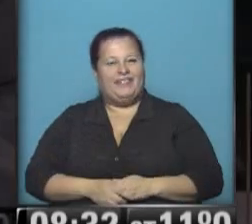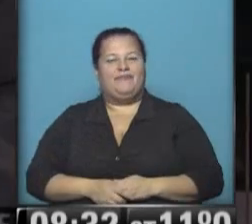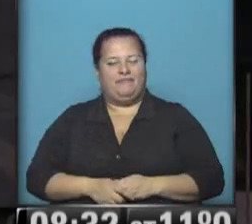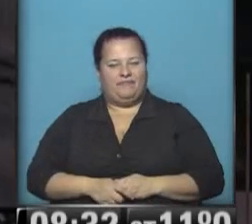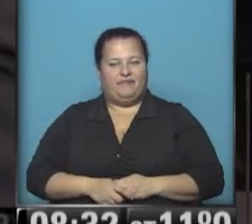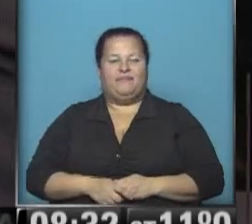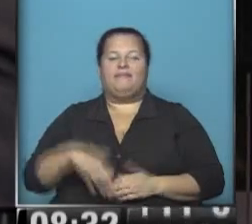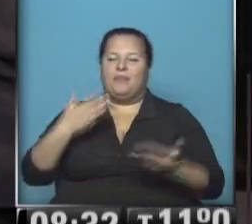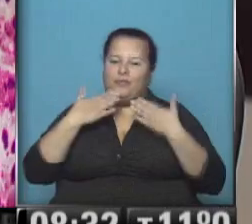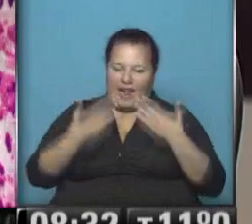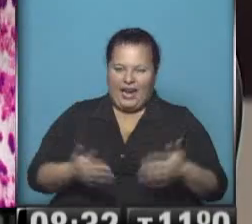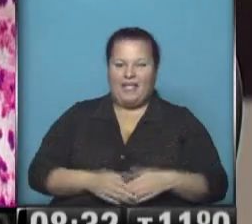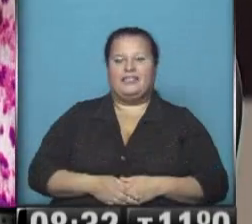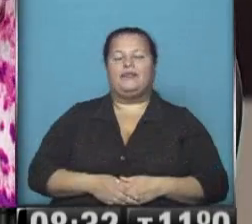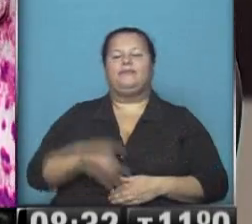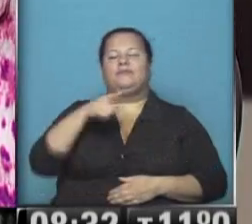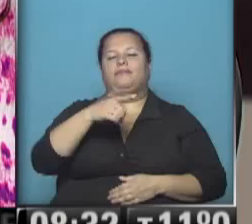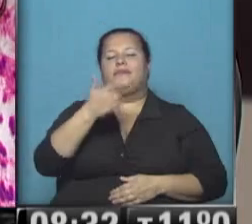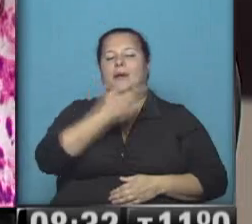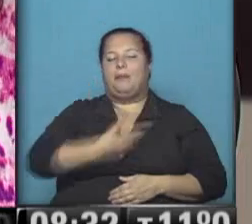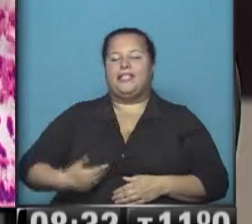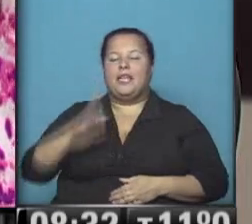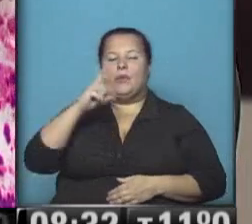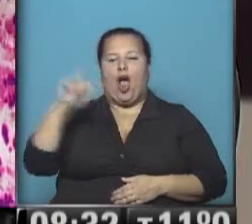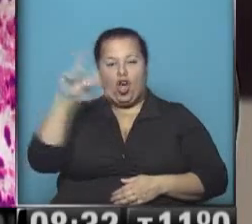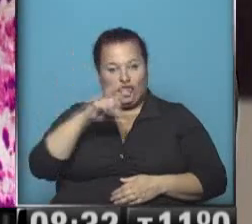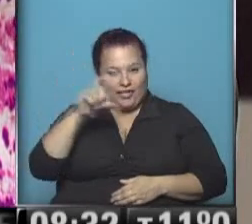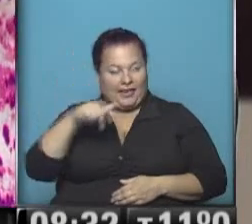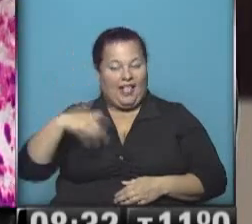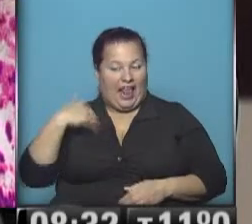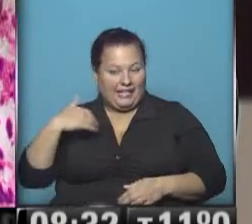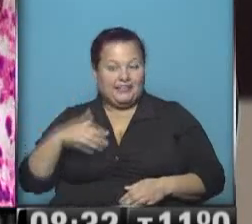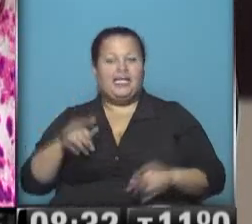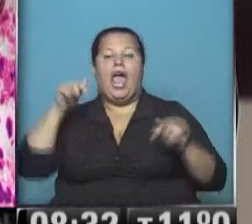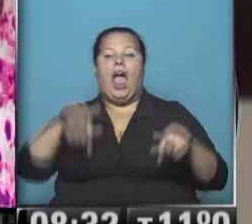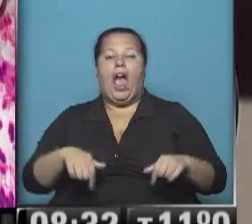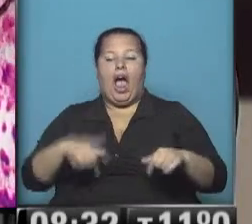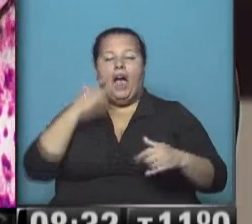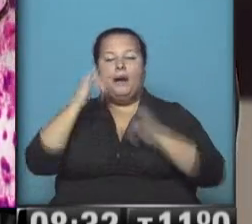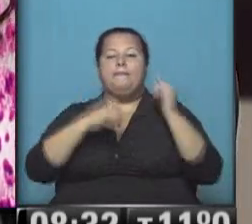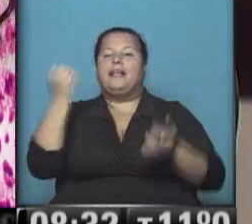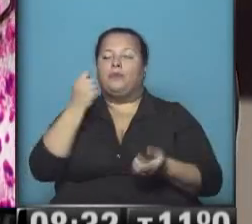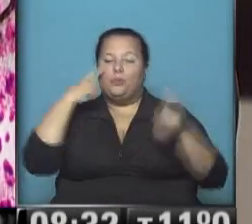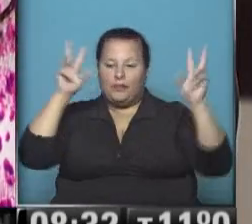muchas gracias alejandro vanoli titular del banco central de la república argentina vamos a lo más importante hasta ahora